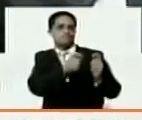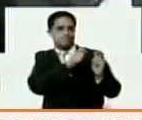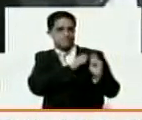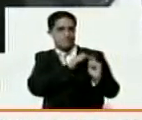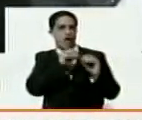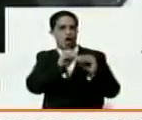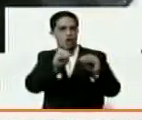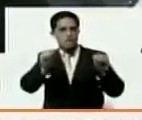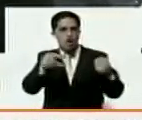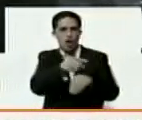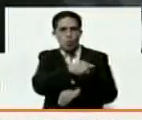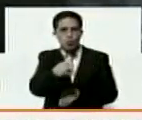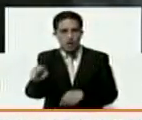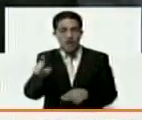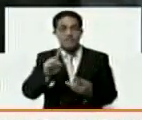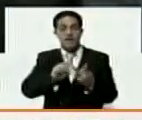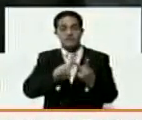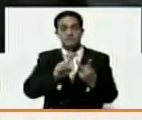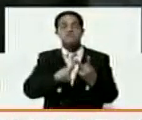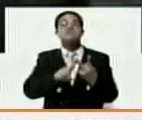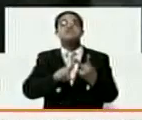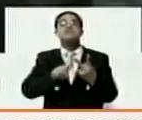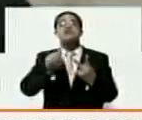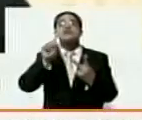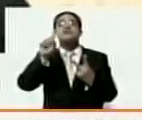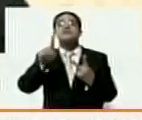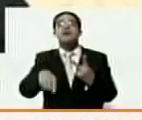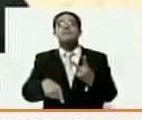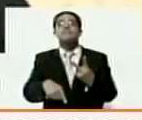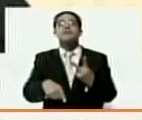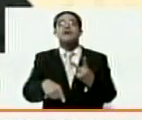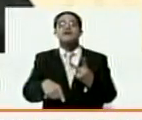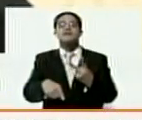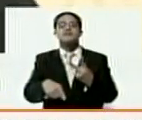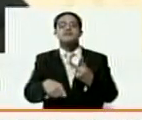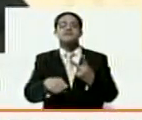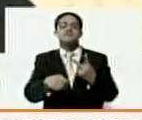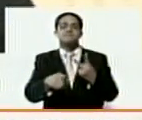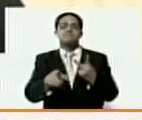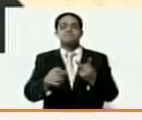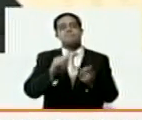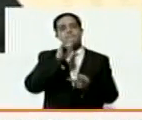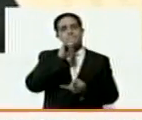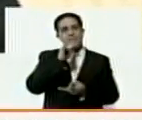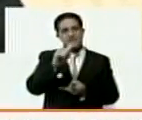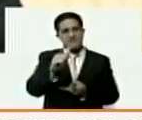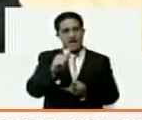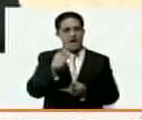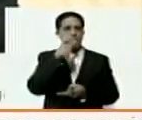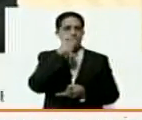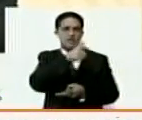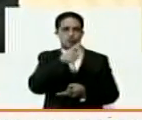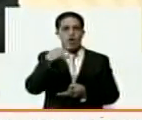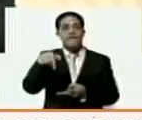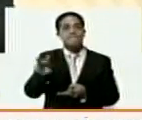convocarlos y al mismo tiempo a transmitirle un mensaje a la comunidad nacional e